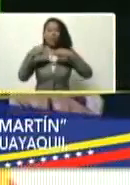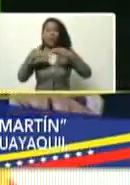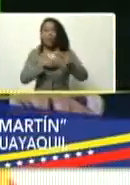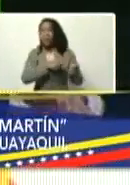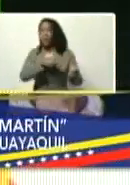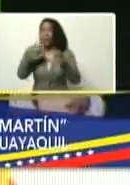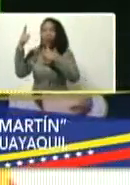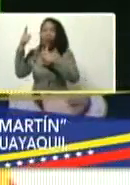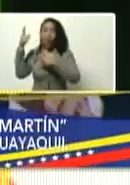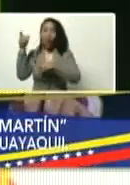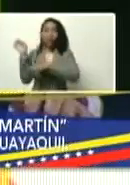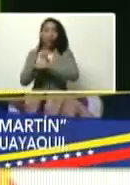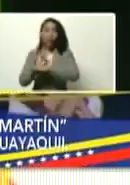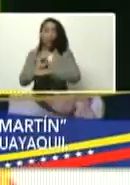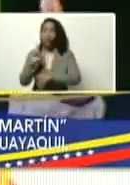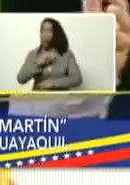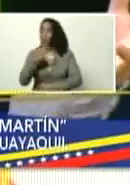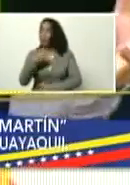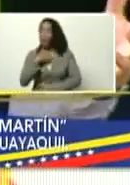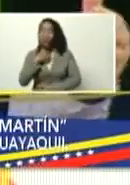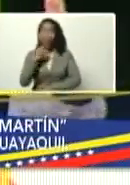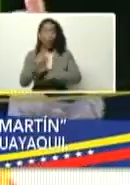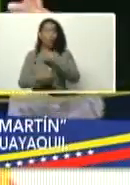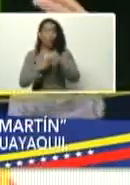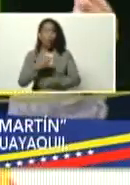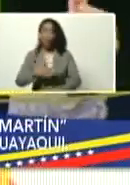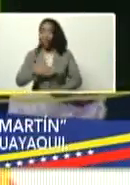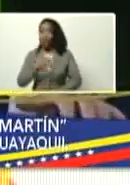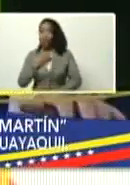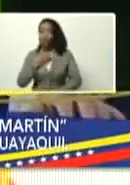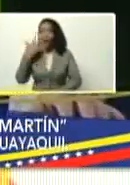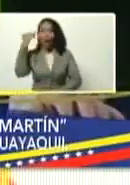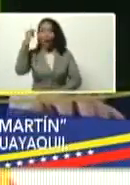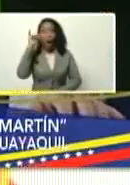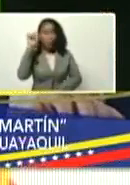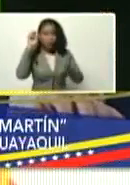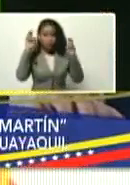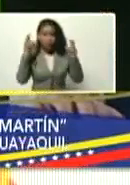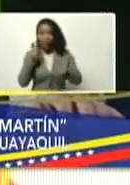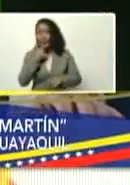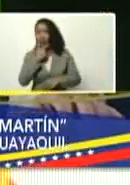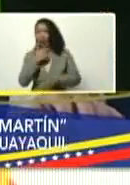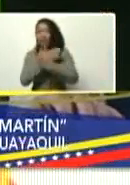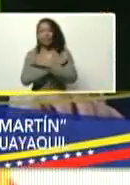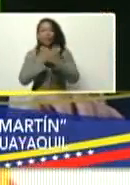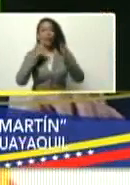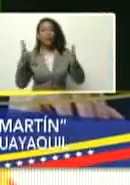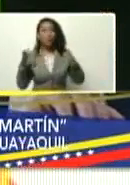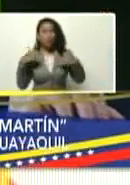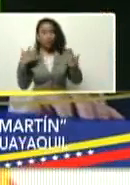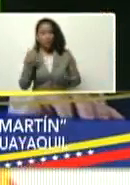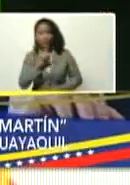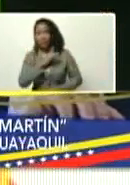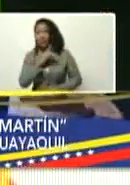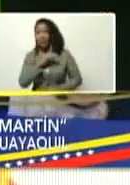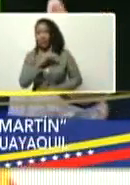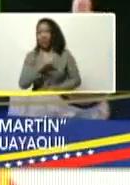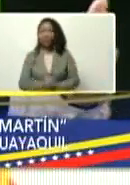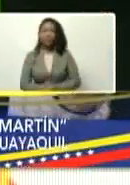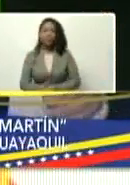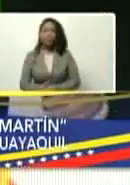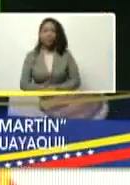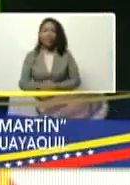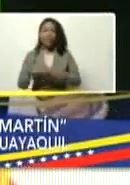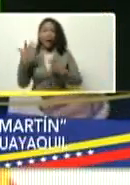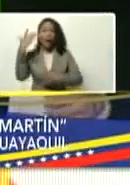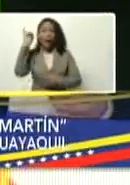Guayaquil. Eso no pudo ser posible. Había un mercenario inglés al servicio de Chile, Lord Cochrane, que tenía